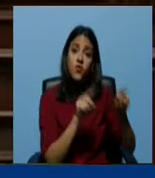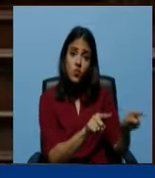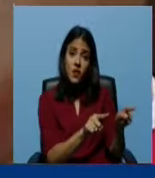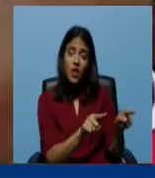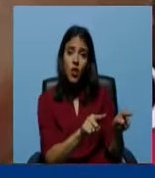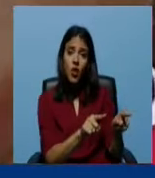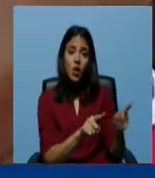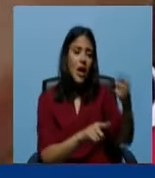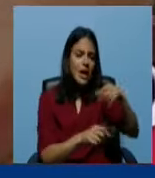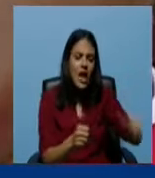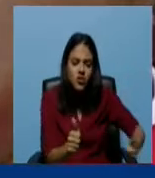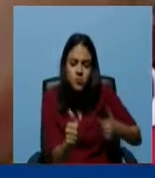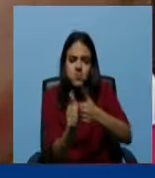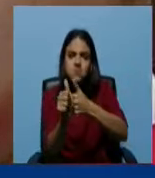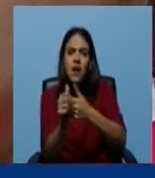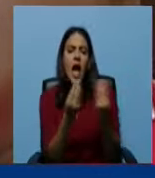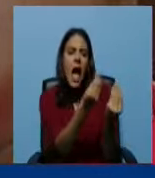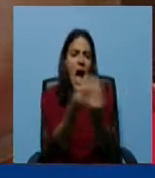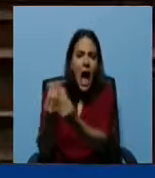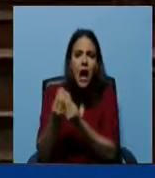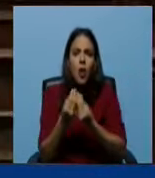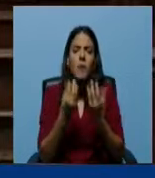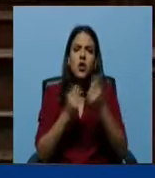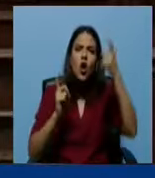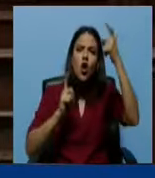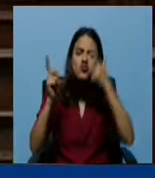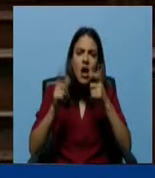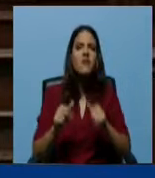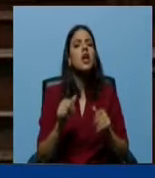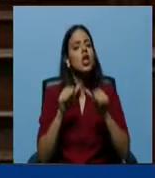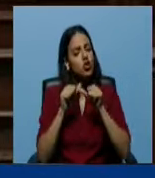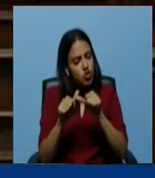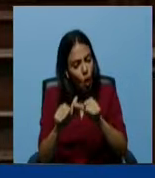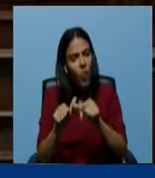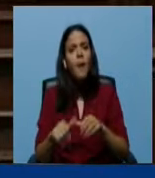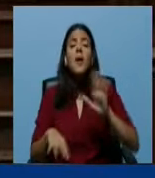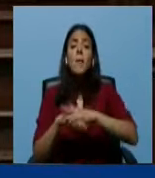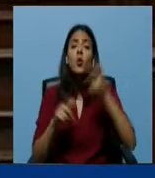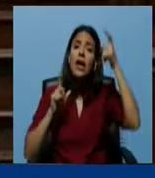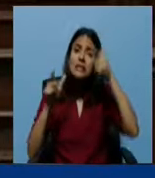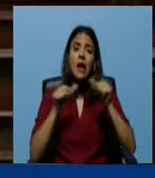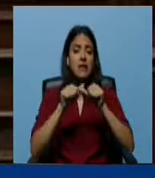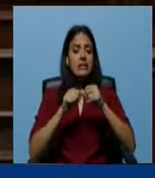que acompañó a Chávez y lo acompaña todavía porque él está con nosotros.